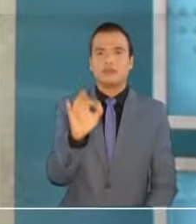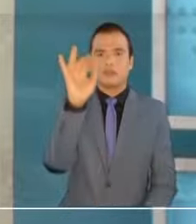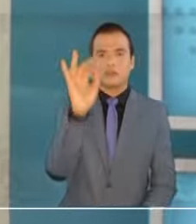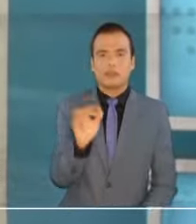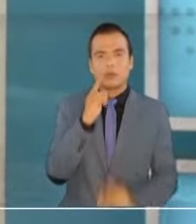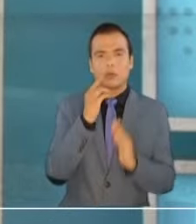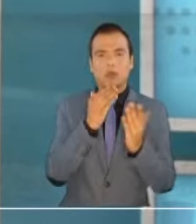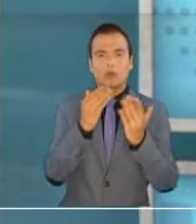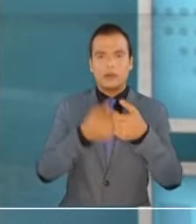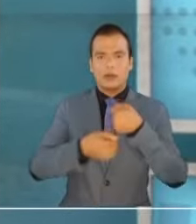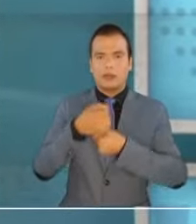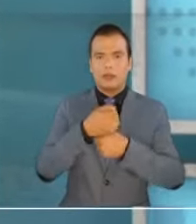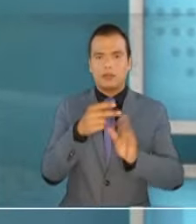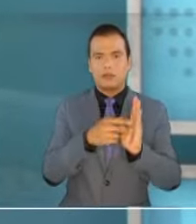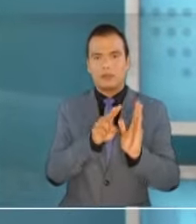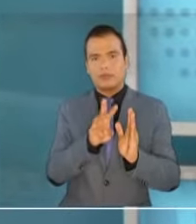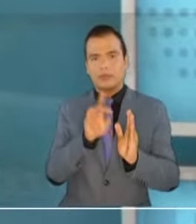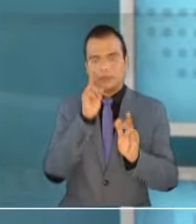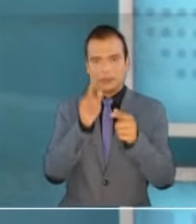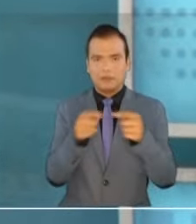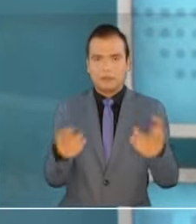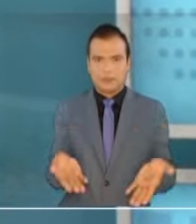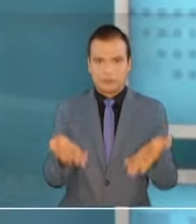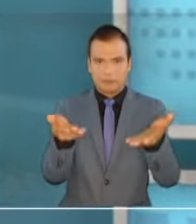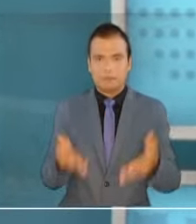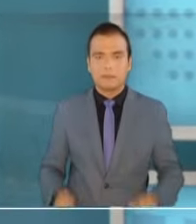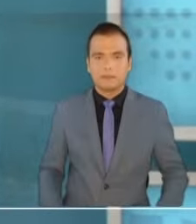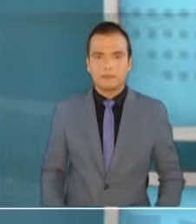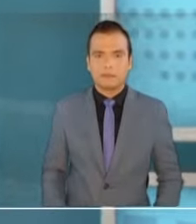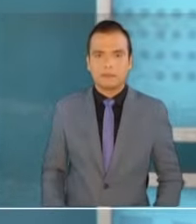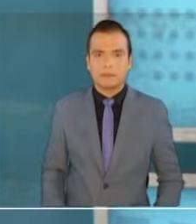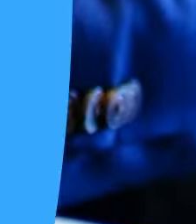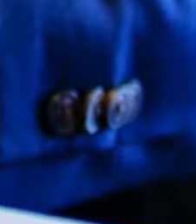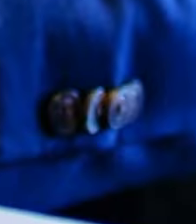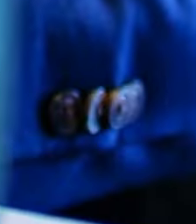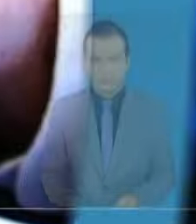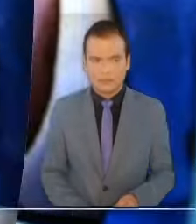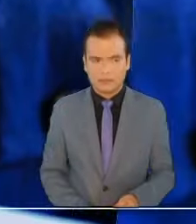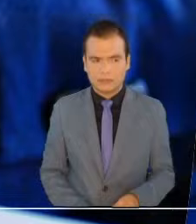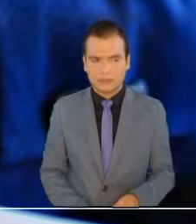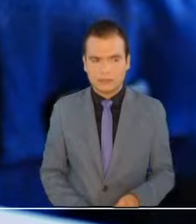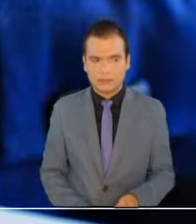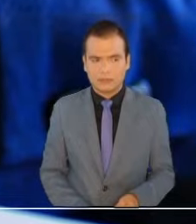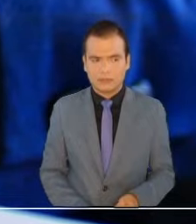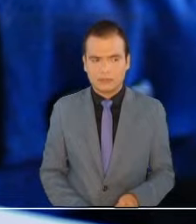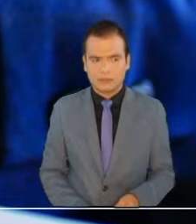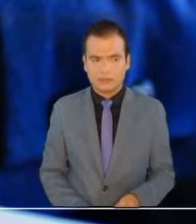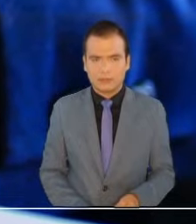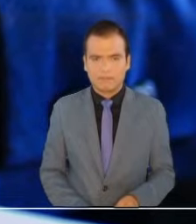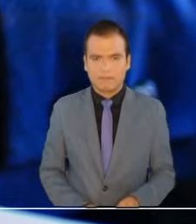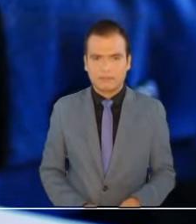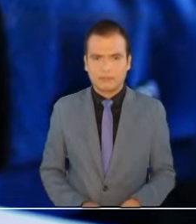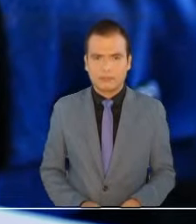les mostraremos el panorama. La siguiente nota es con el patrocinio de Gases de Occidente.